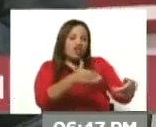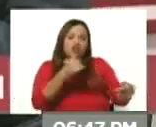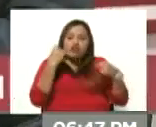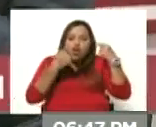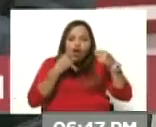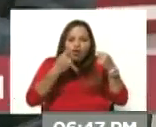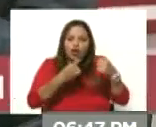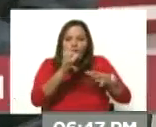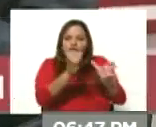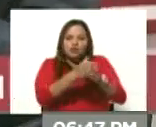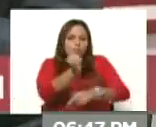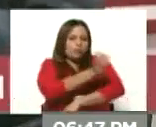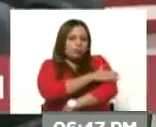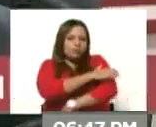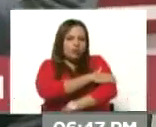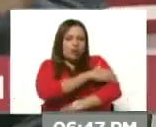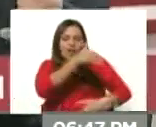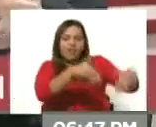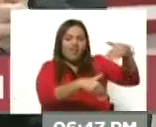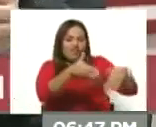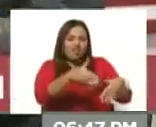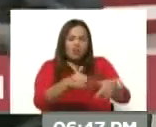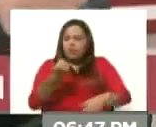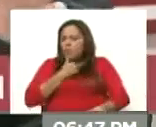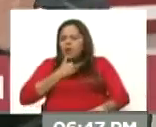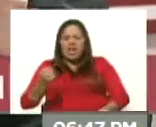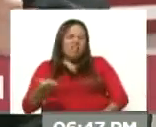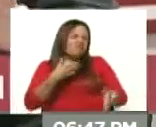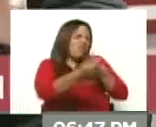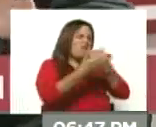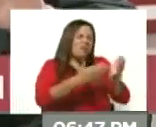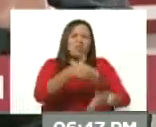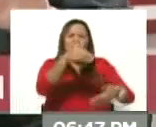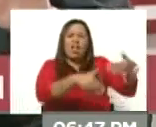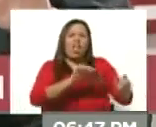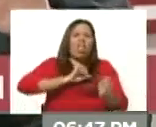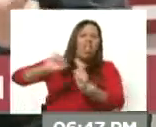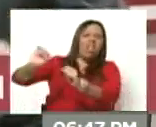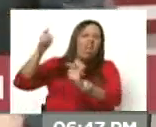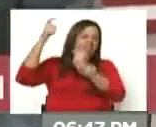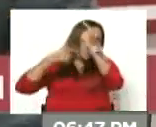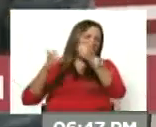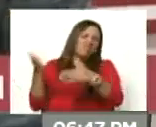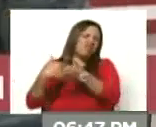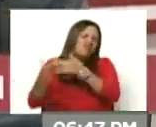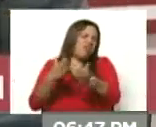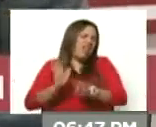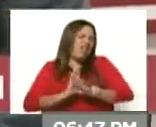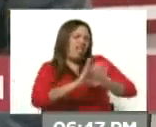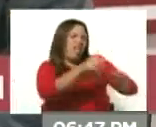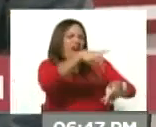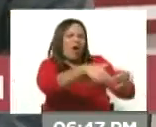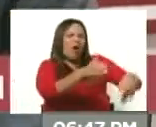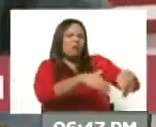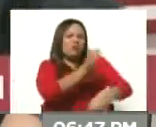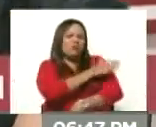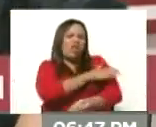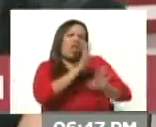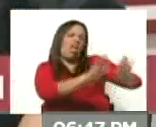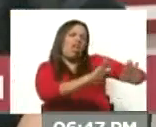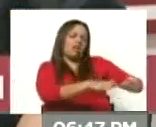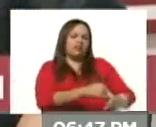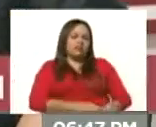oposición es el voto hacia cualquier cosa con tal que no sea el chavismo y podría estar cercano al 30 por